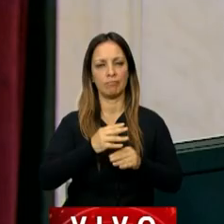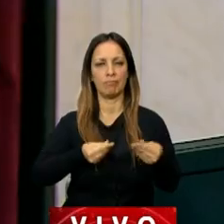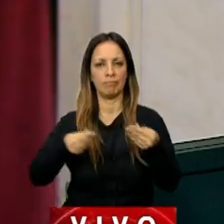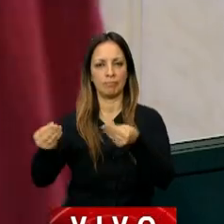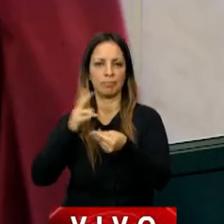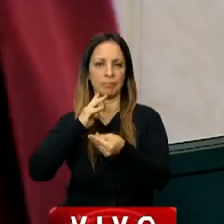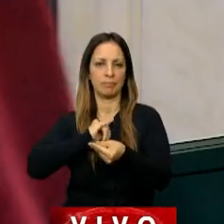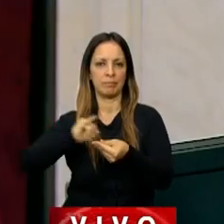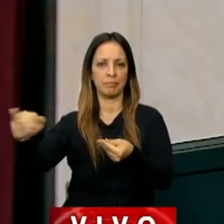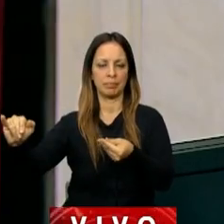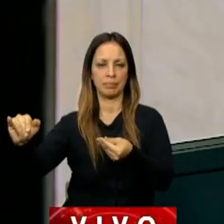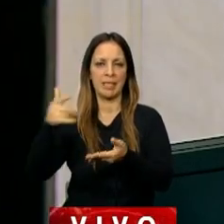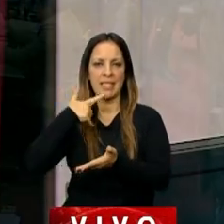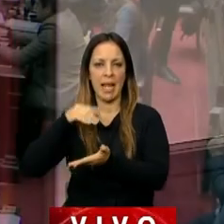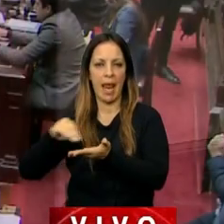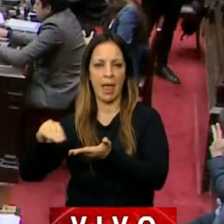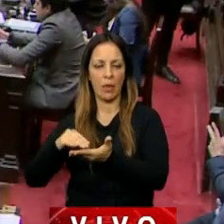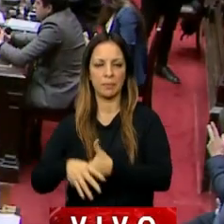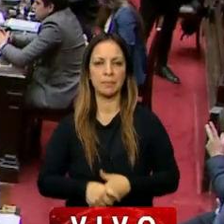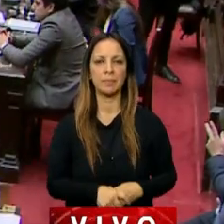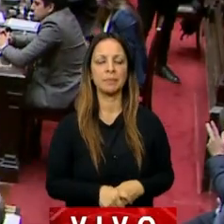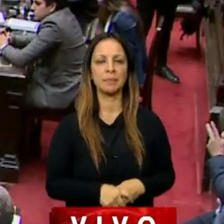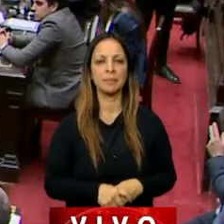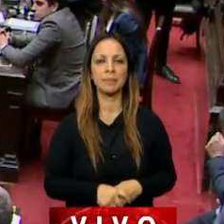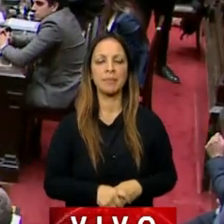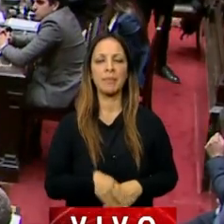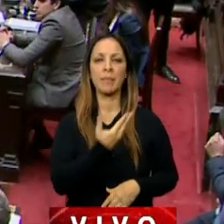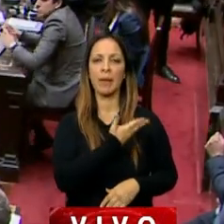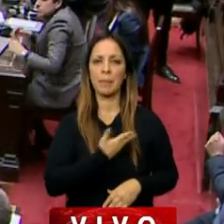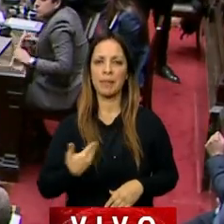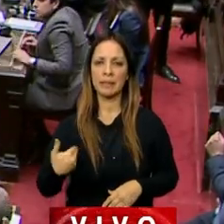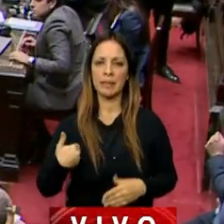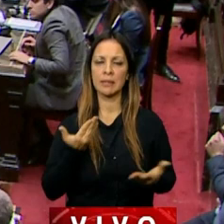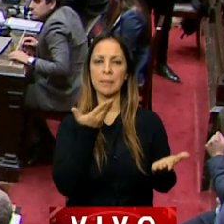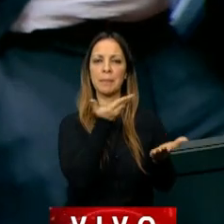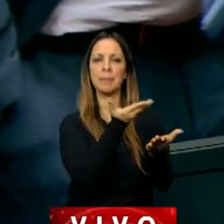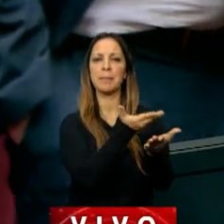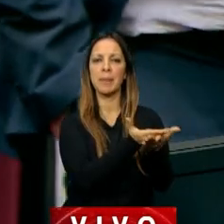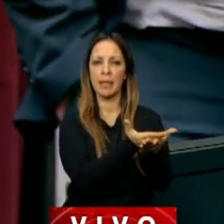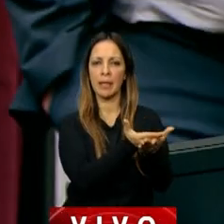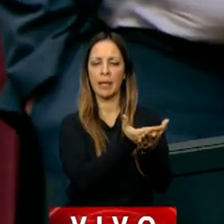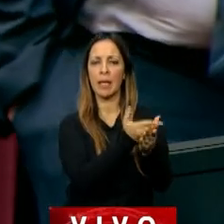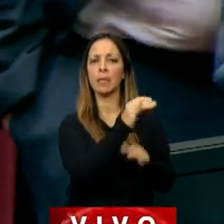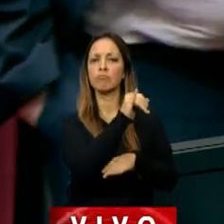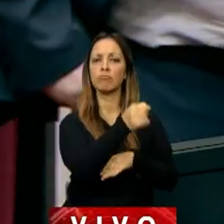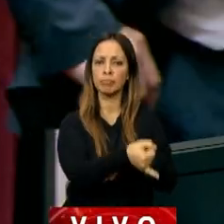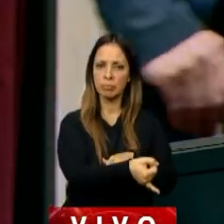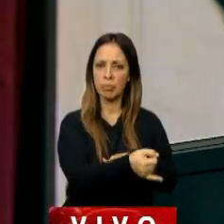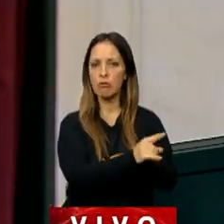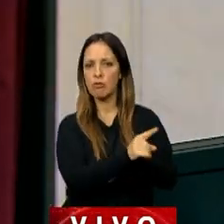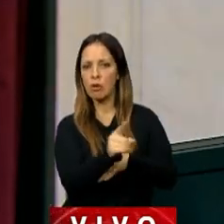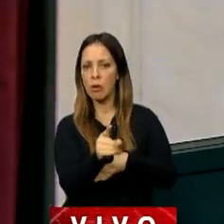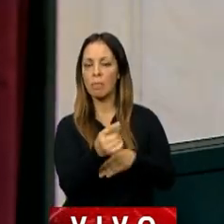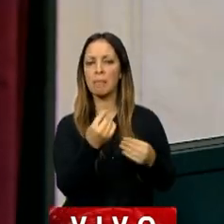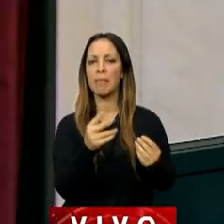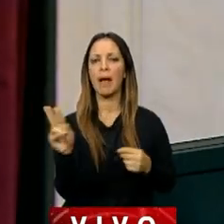comunicará al honorable Senado. La presidencia solicita el asentimiento